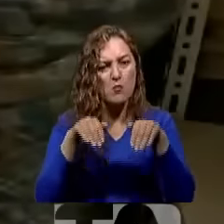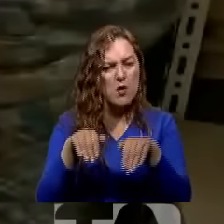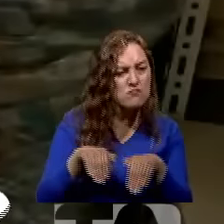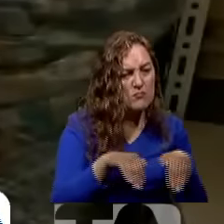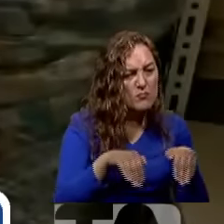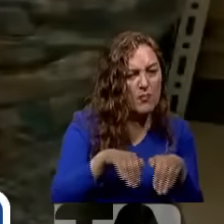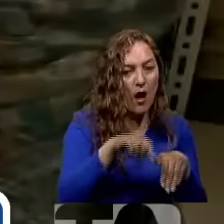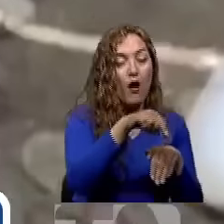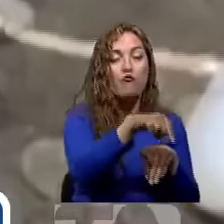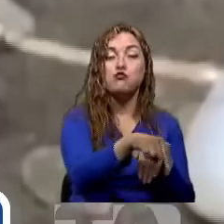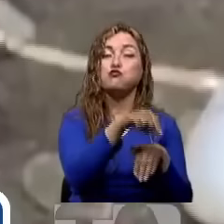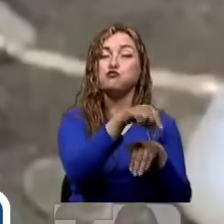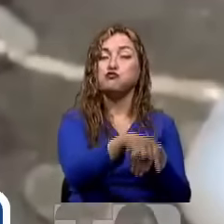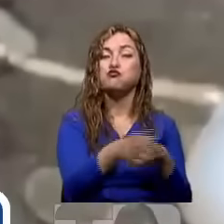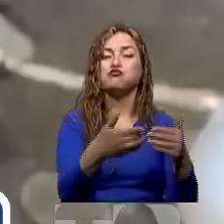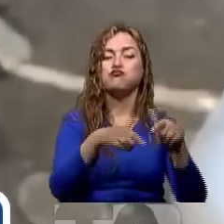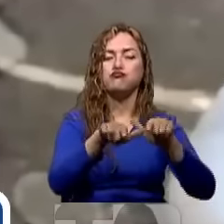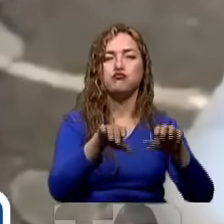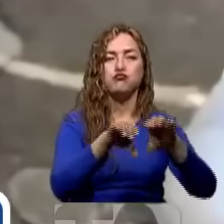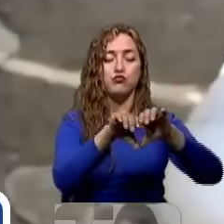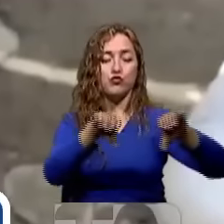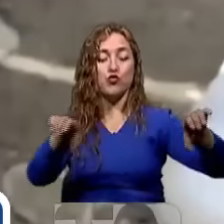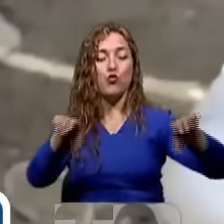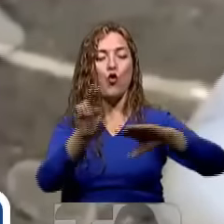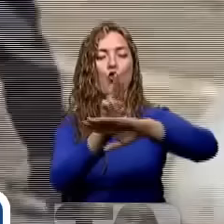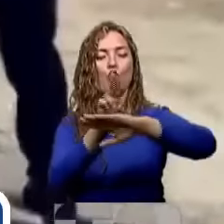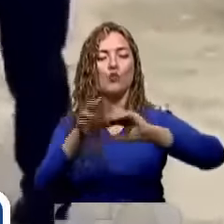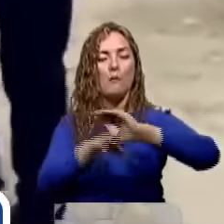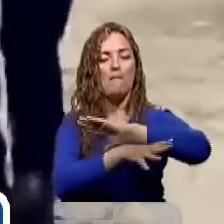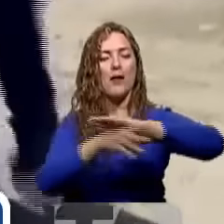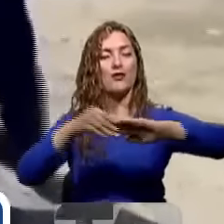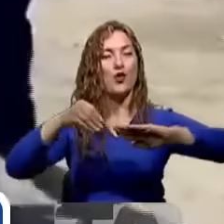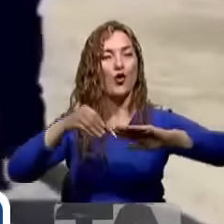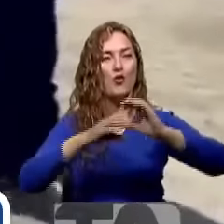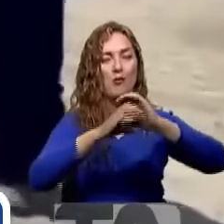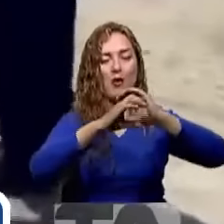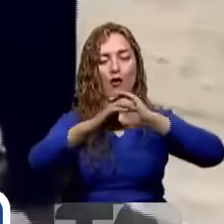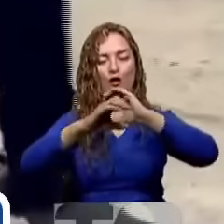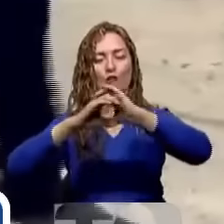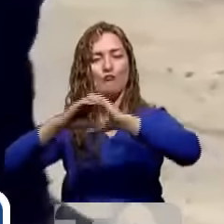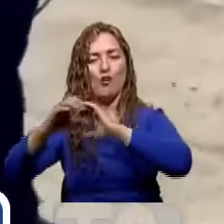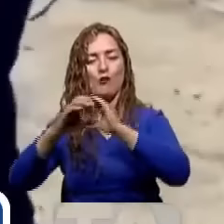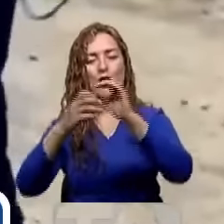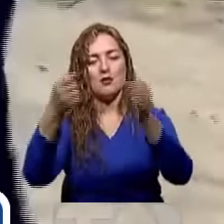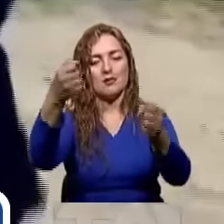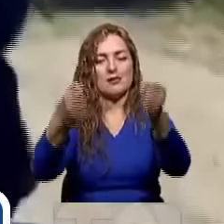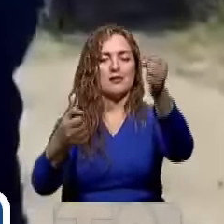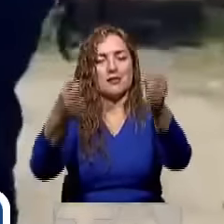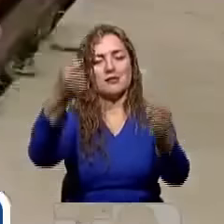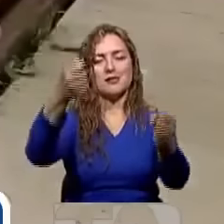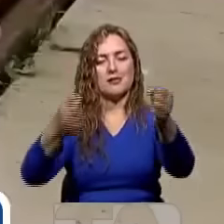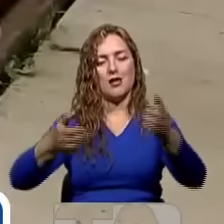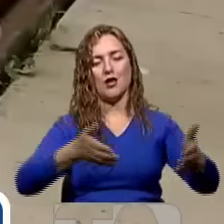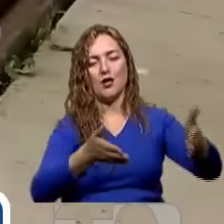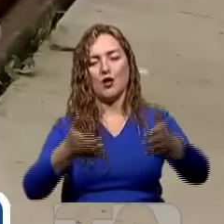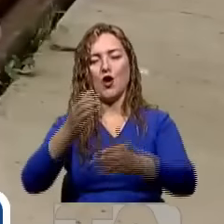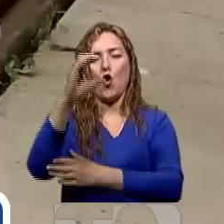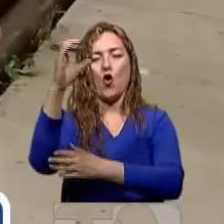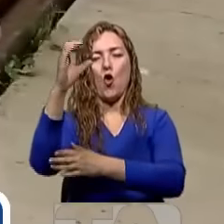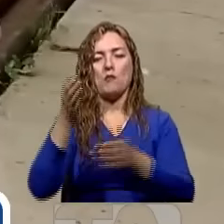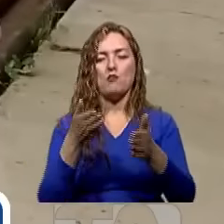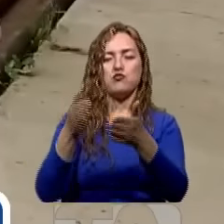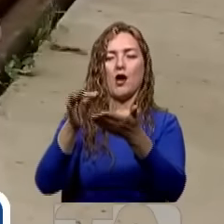1,980 kilos de marihuana, camuflada en 50 tubos de uso petrolero que eran movilizados en una plataforma por la Avenida Colombia y Jorge